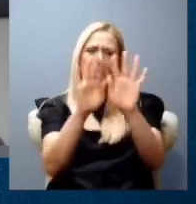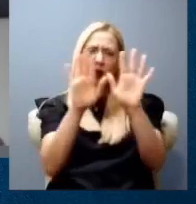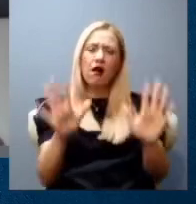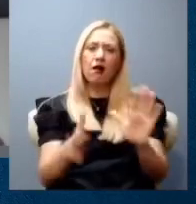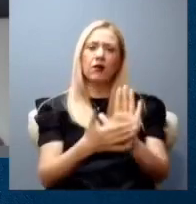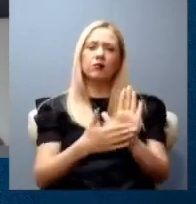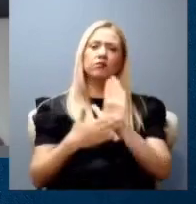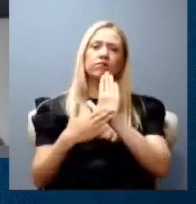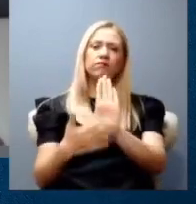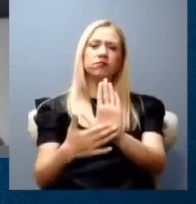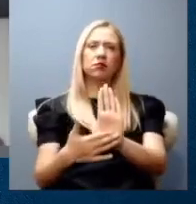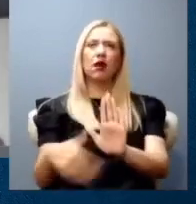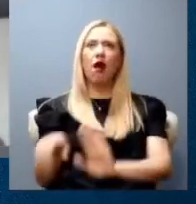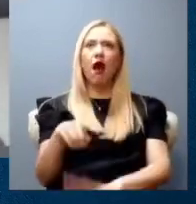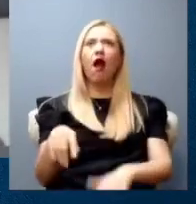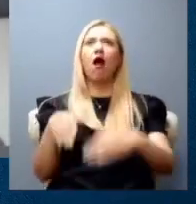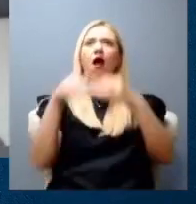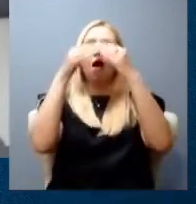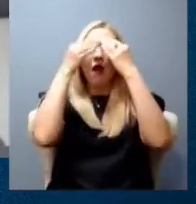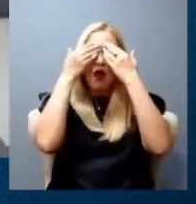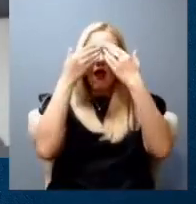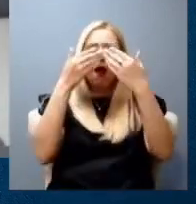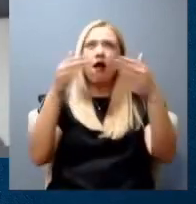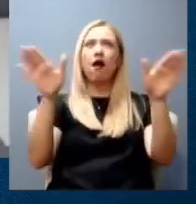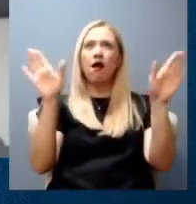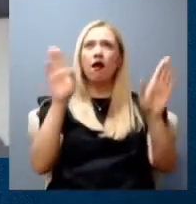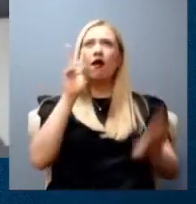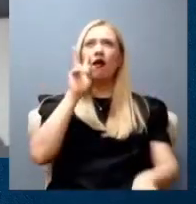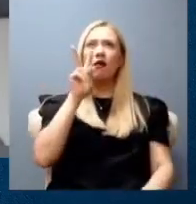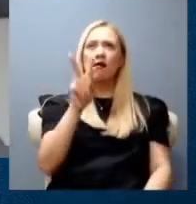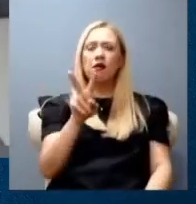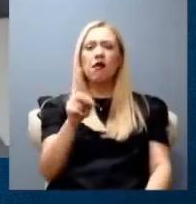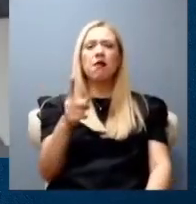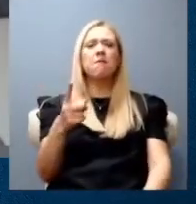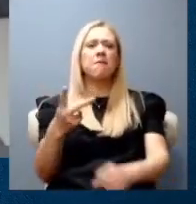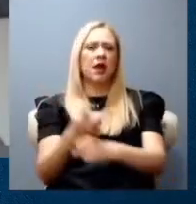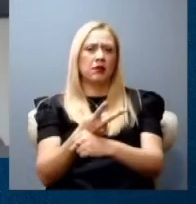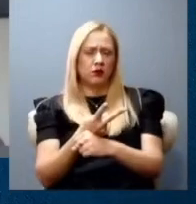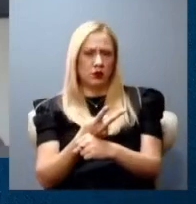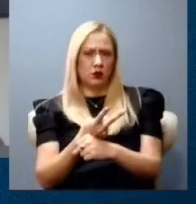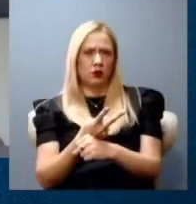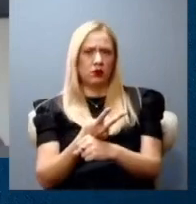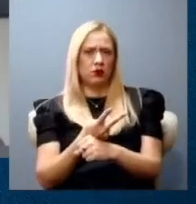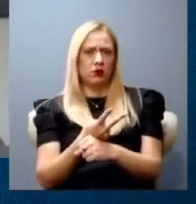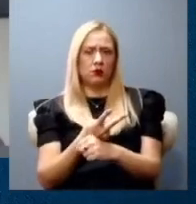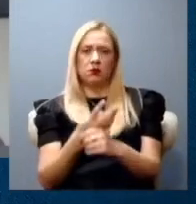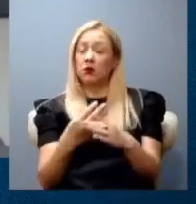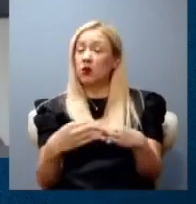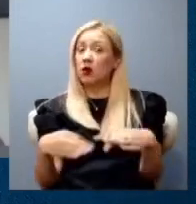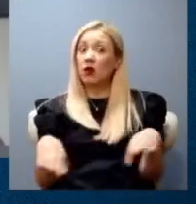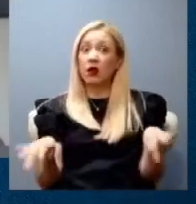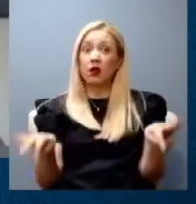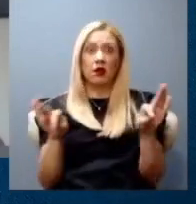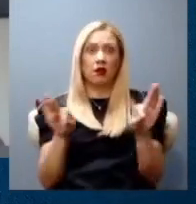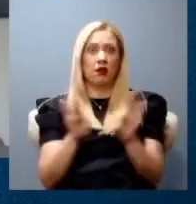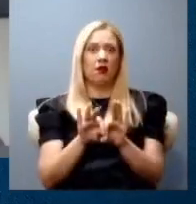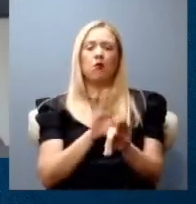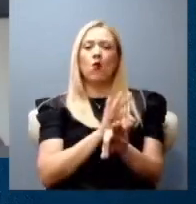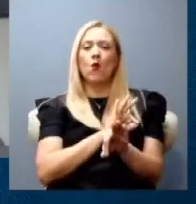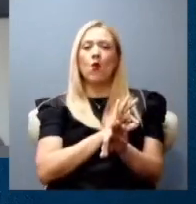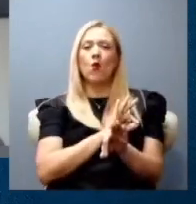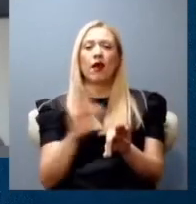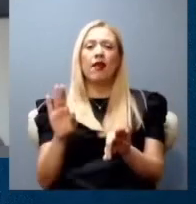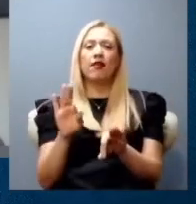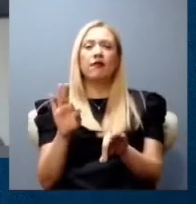las víctimas y a la sociedad sobre lo que sucedió. Es muy importante porque sobre la verdad es que se puede edificar una